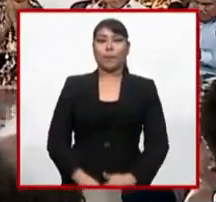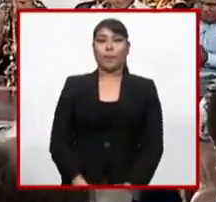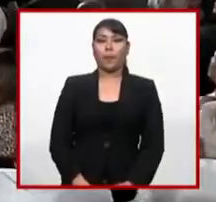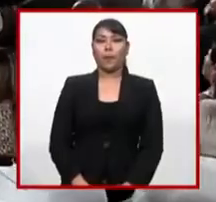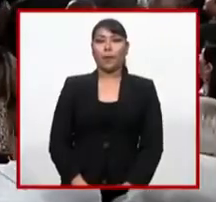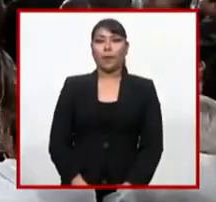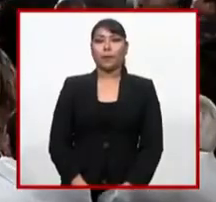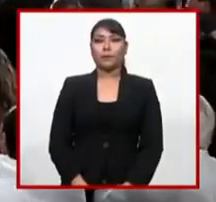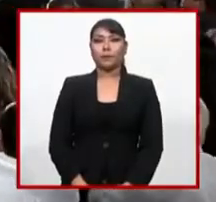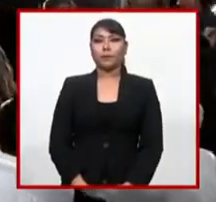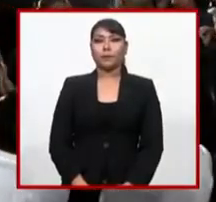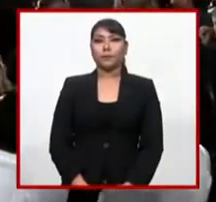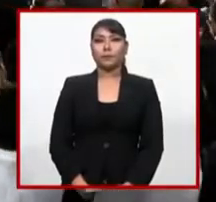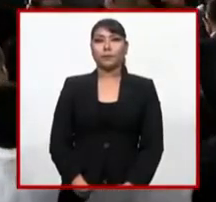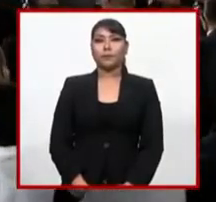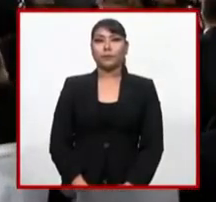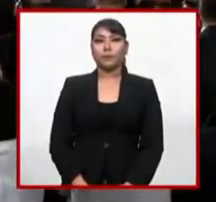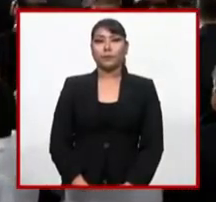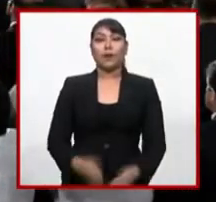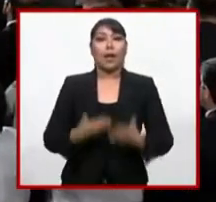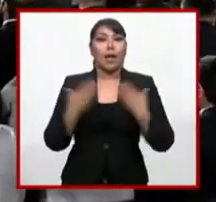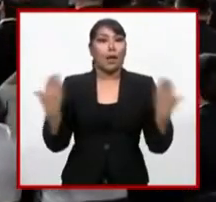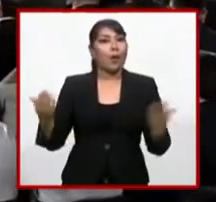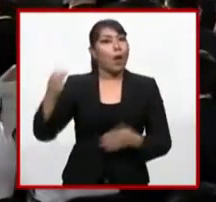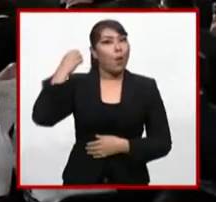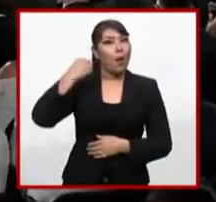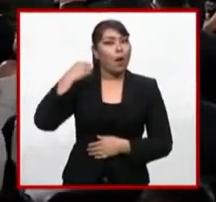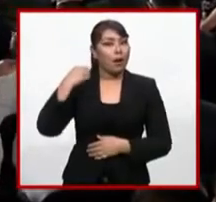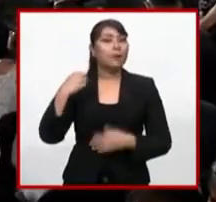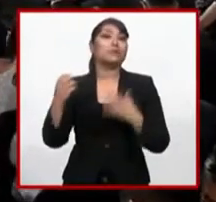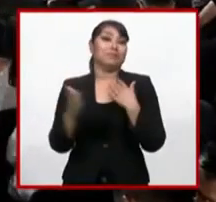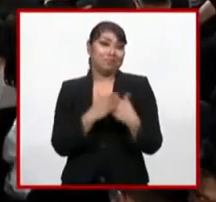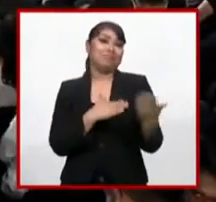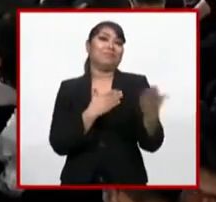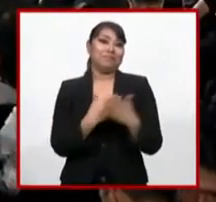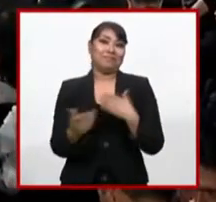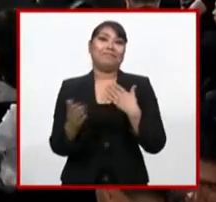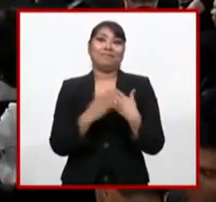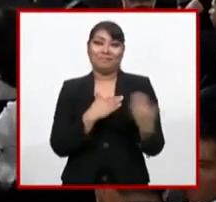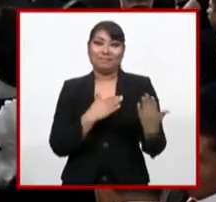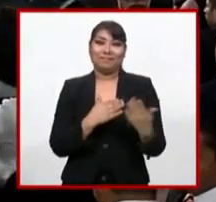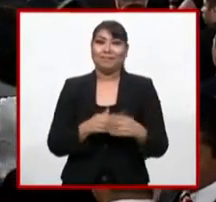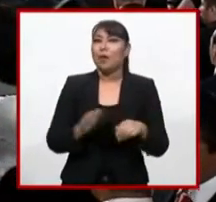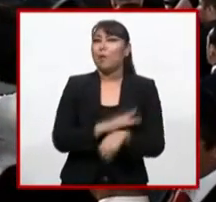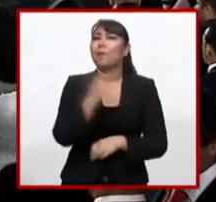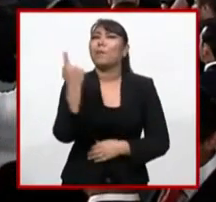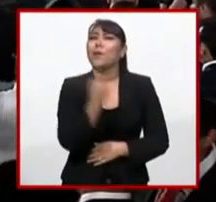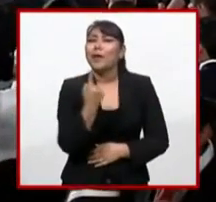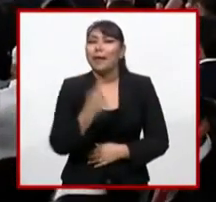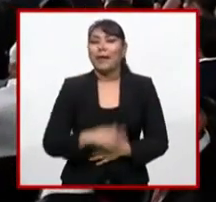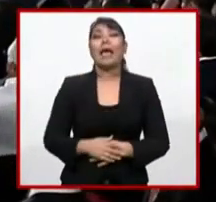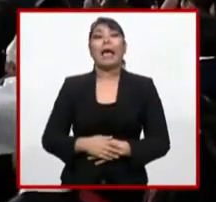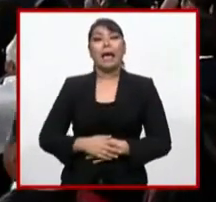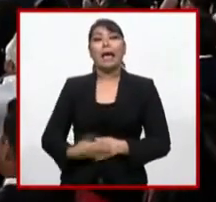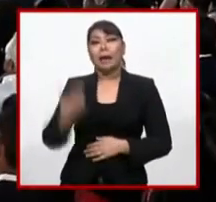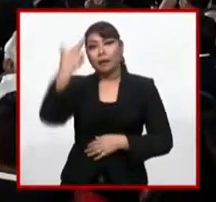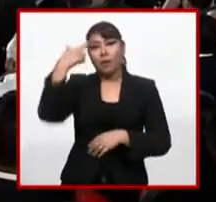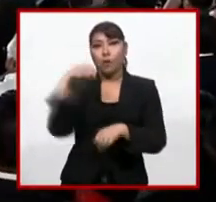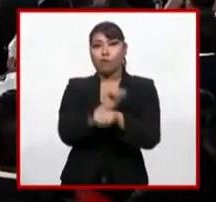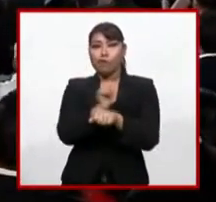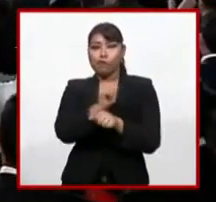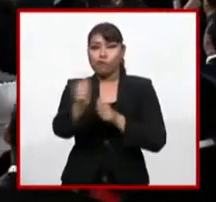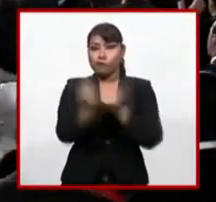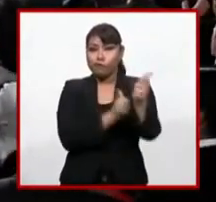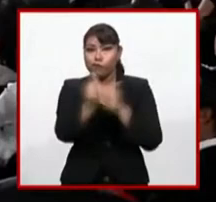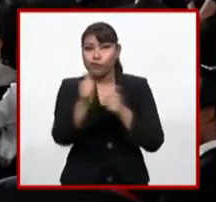No por nada Oaxaca está de moda, porque Oaxaca estuvo en la Fórmula 1 y compartimos ese gran regalo